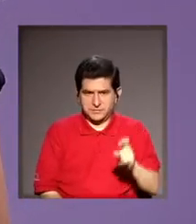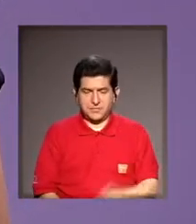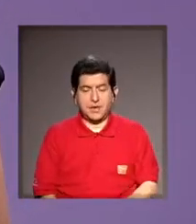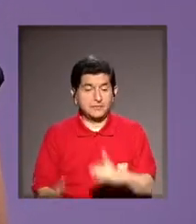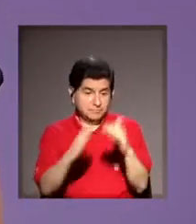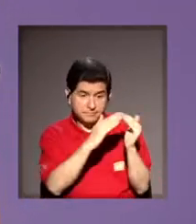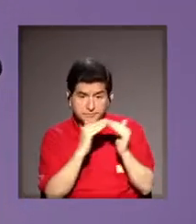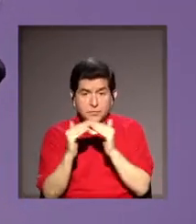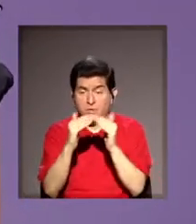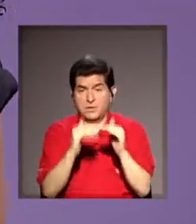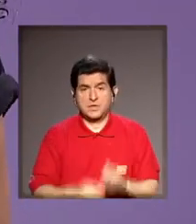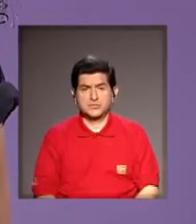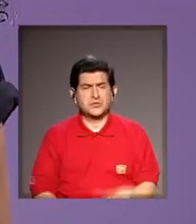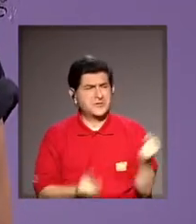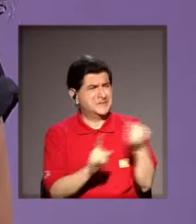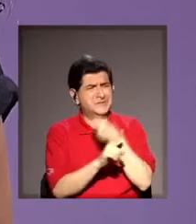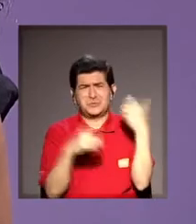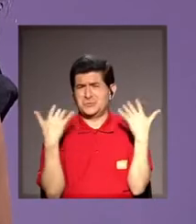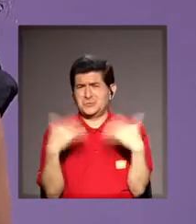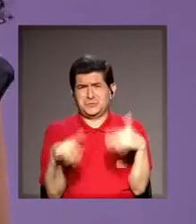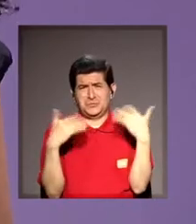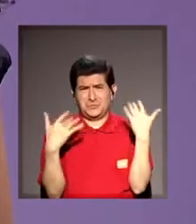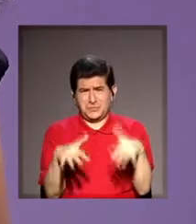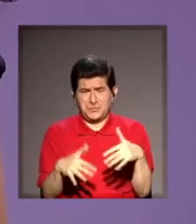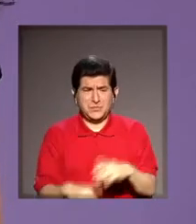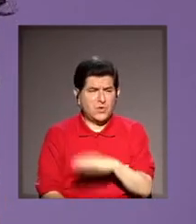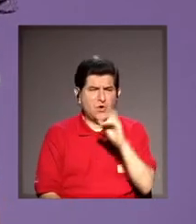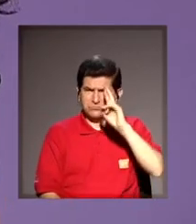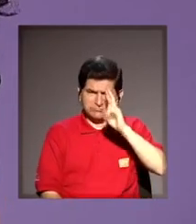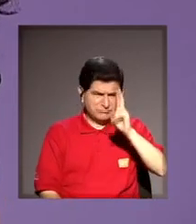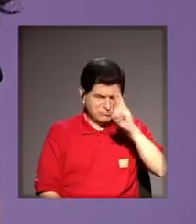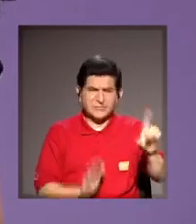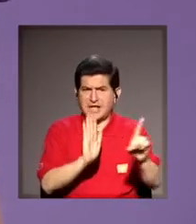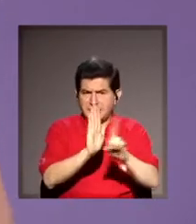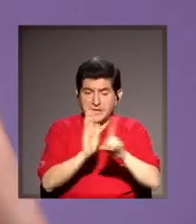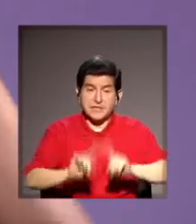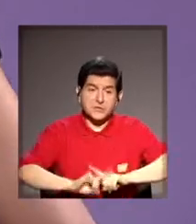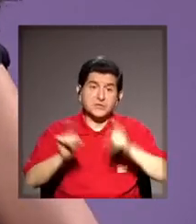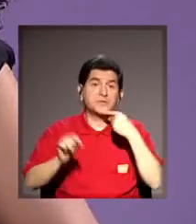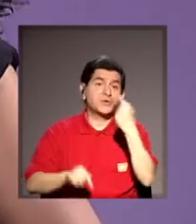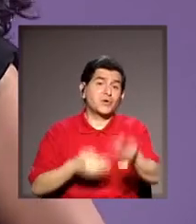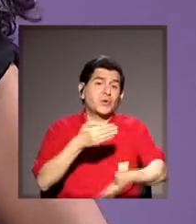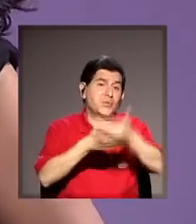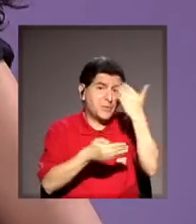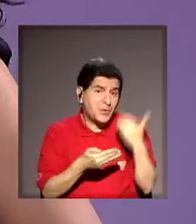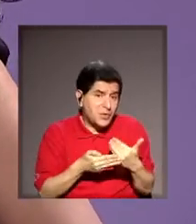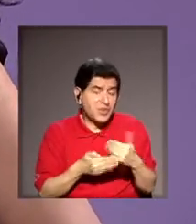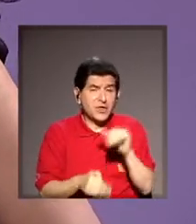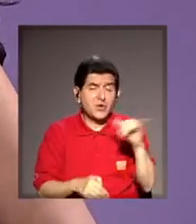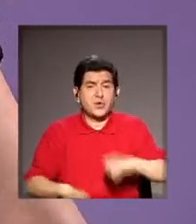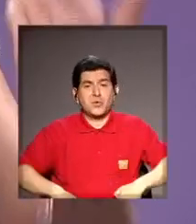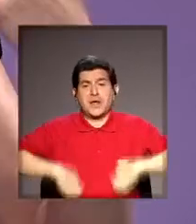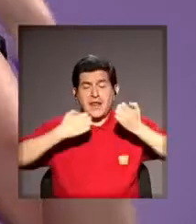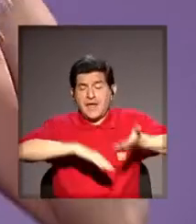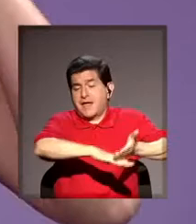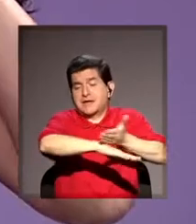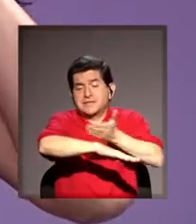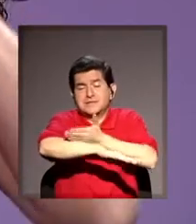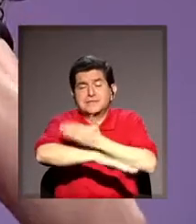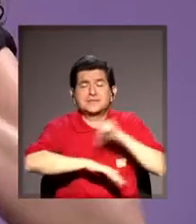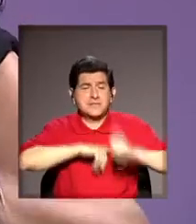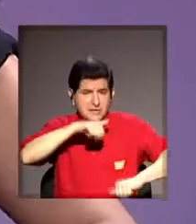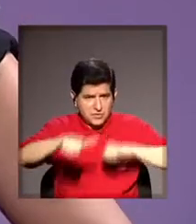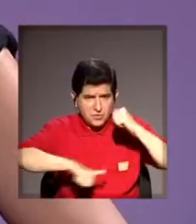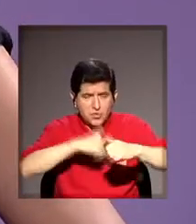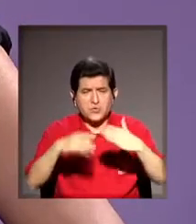como población hay mucha violencia hay mucho respeto a nuestros derechos pero como usted lo mencionaba también han existido avances y luchas que hemos